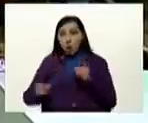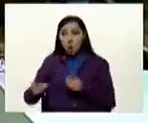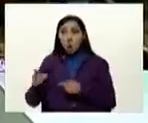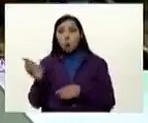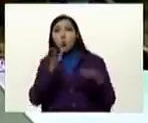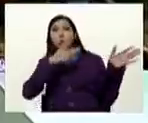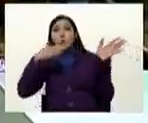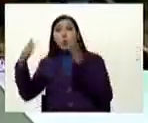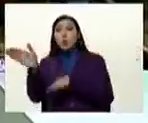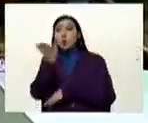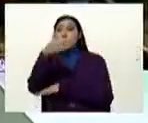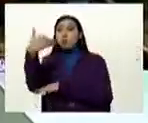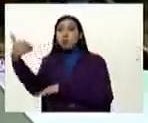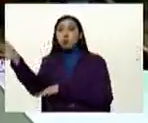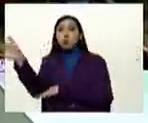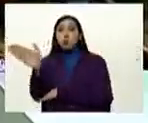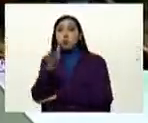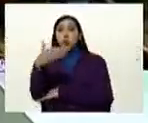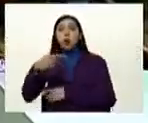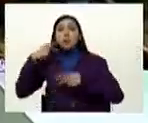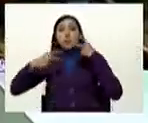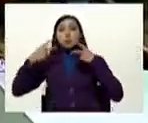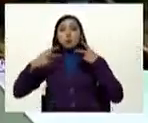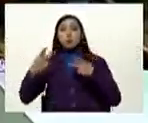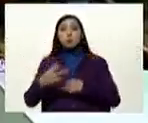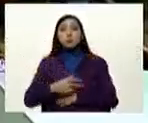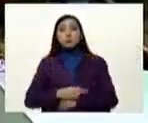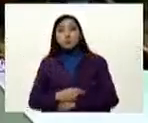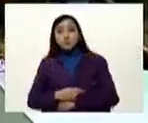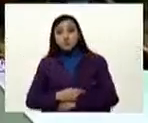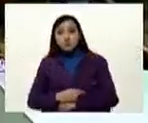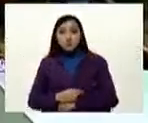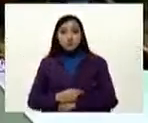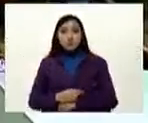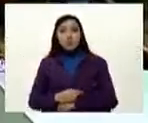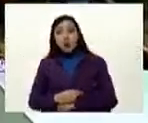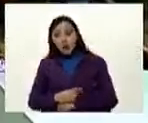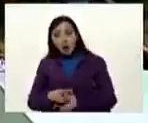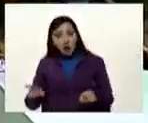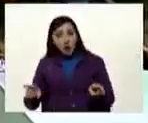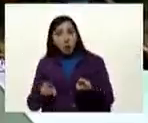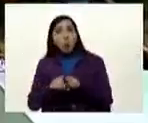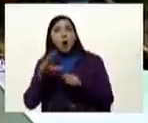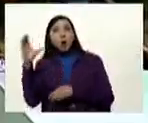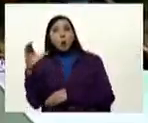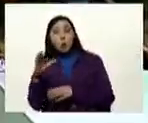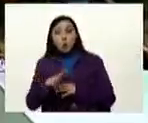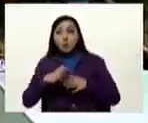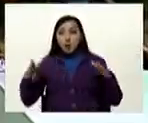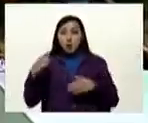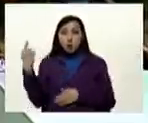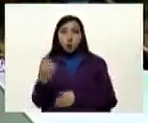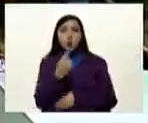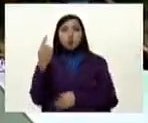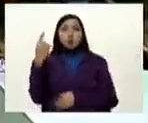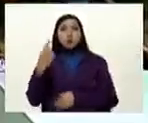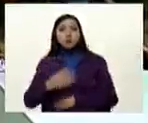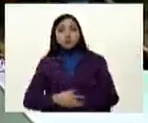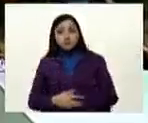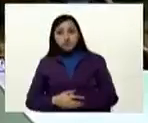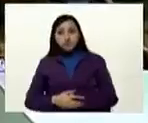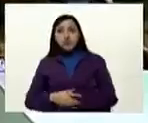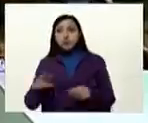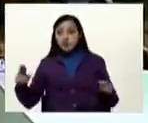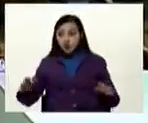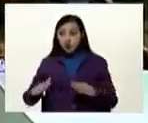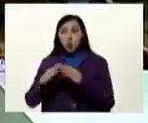viento, amarillo, azul y rojo. Ya era Colombia una sola, y Bolívar